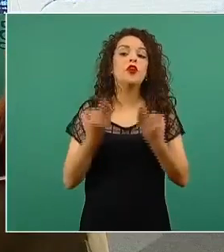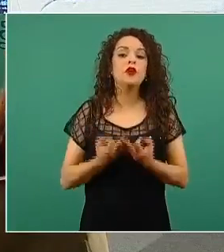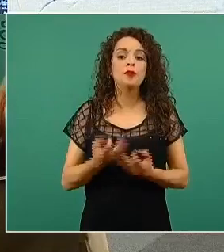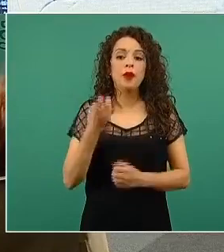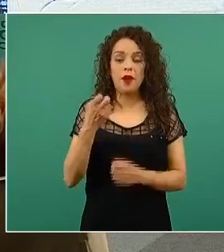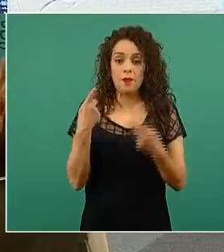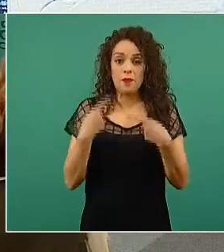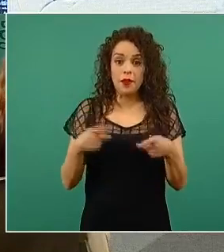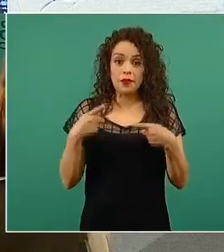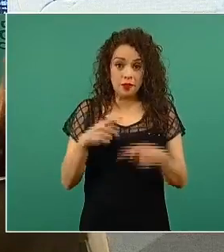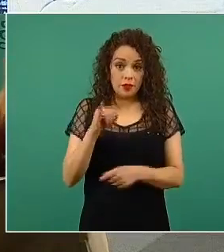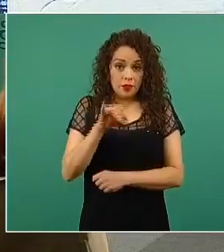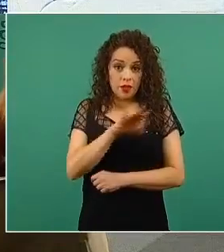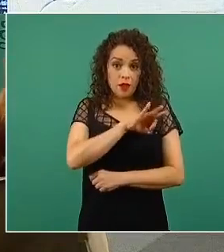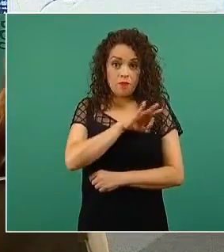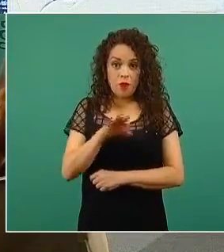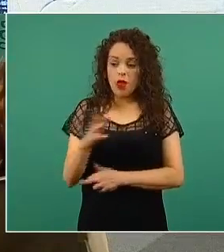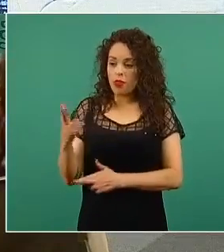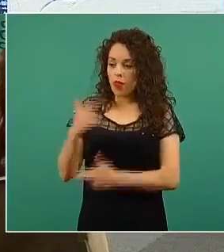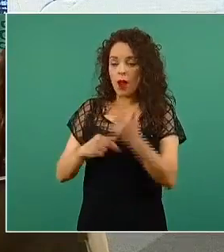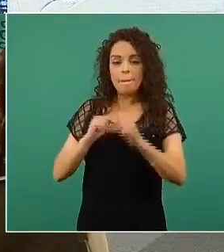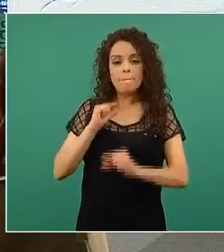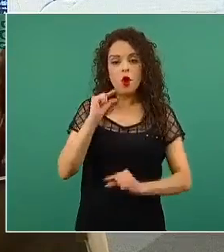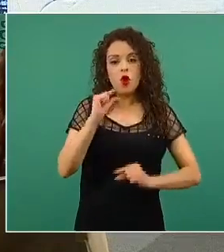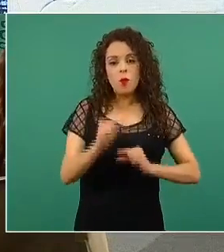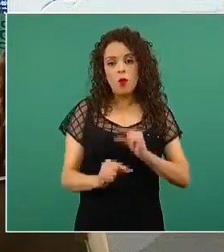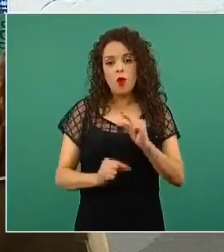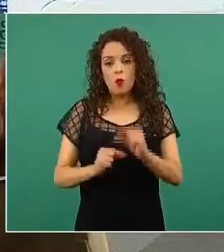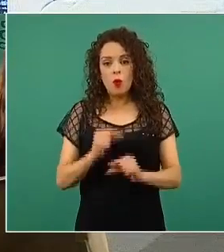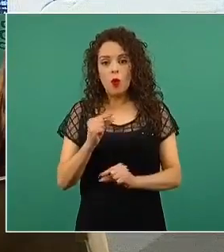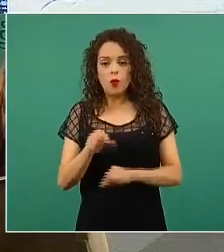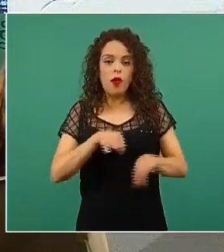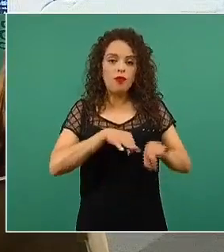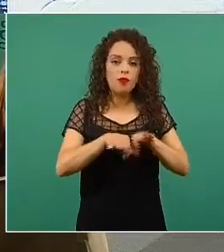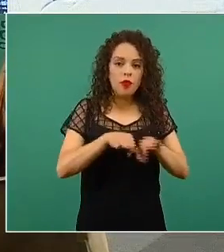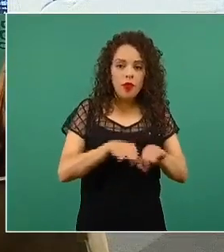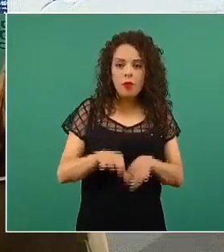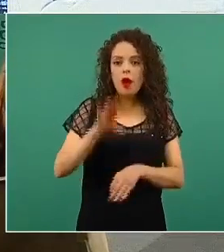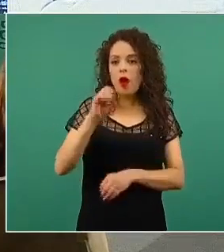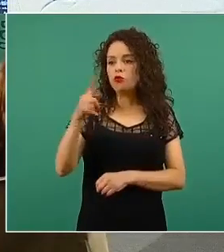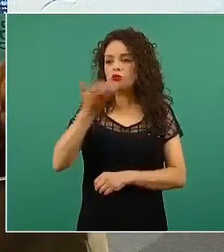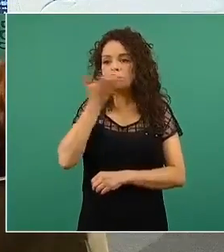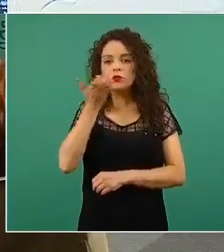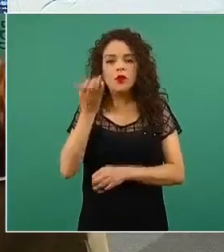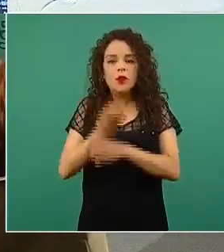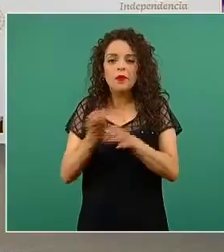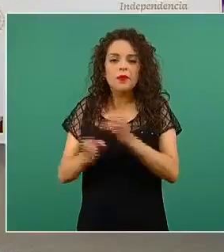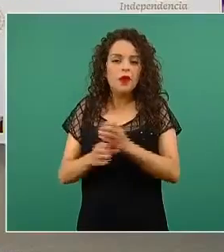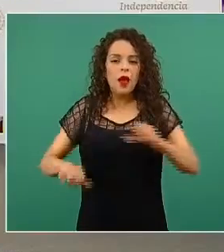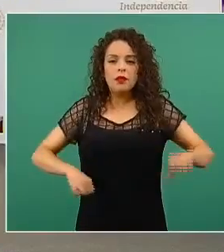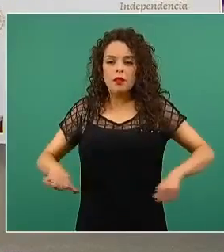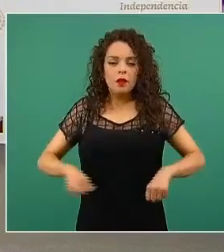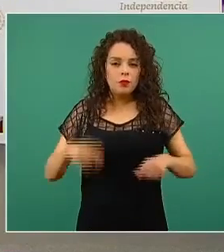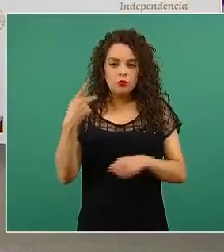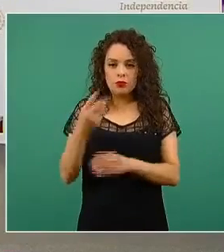estas personas pudieran ir regresando a sus labores habituales.